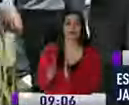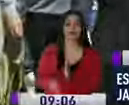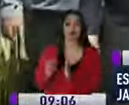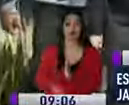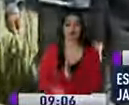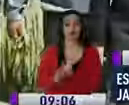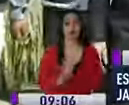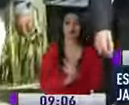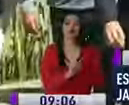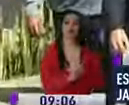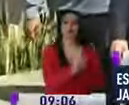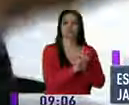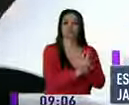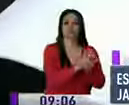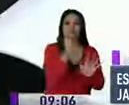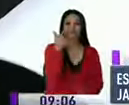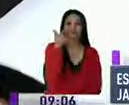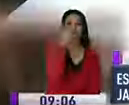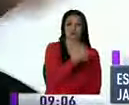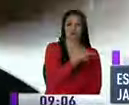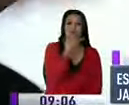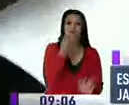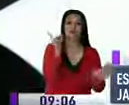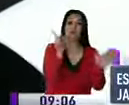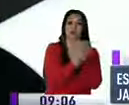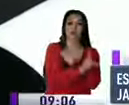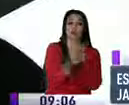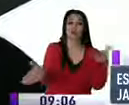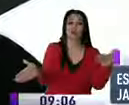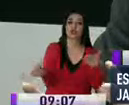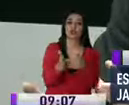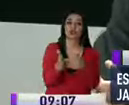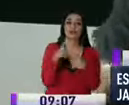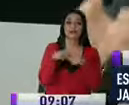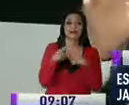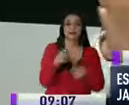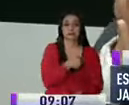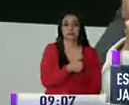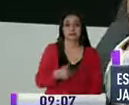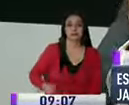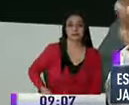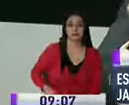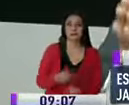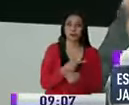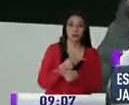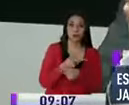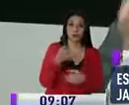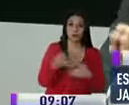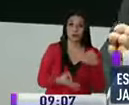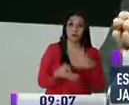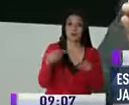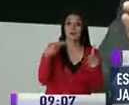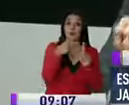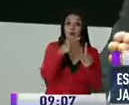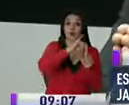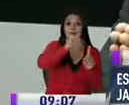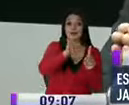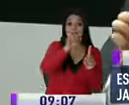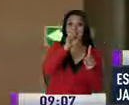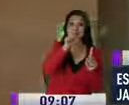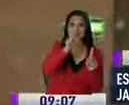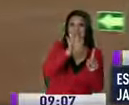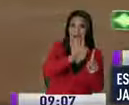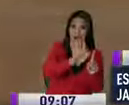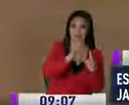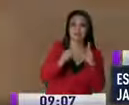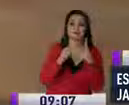abogado Gonzalo Realpe para colocar una denuncia en contra del cesado presidente del Consejo de la Judicatura, Gustavo Yalc, y